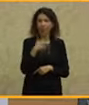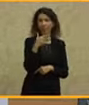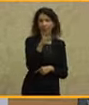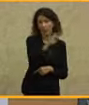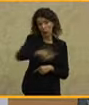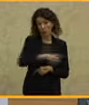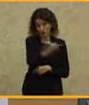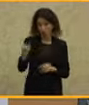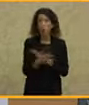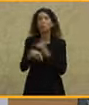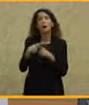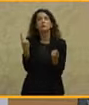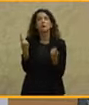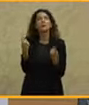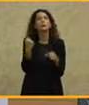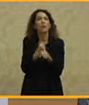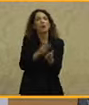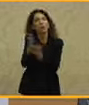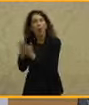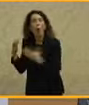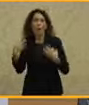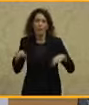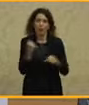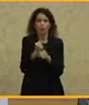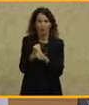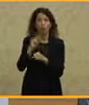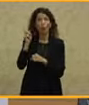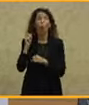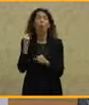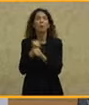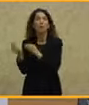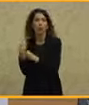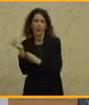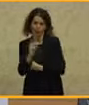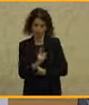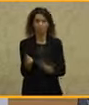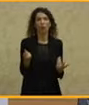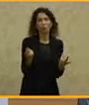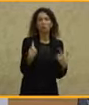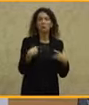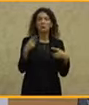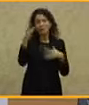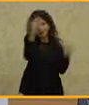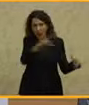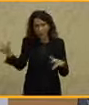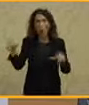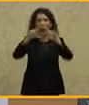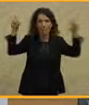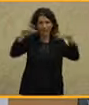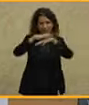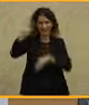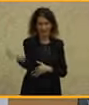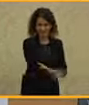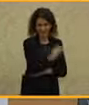También explorar vías en materia de empleo ordinario, más allá del empleo protegido, sensibilización al tejido empresarial, incentivos